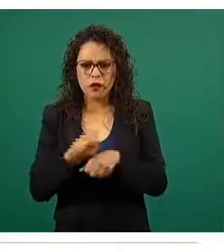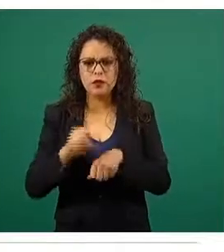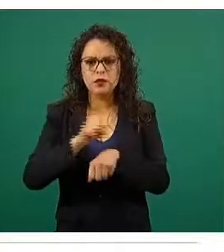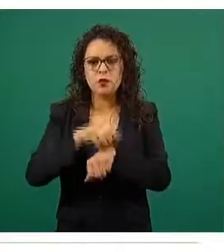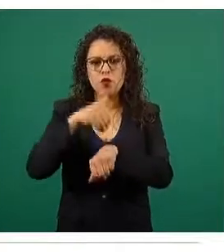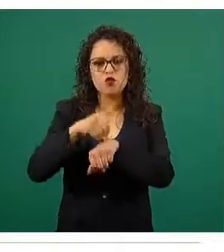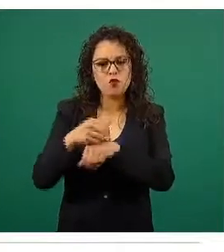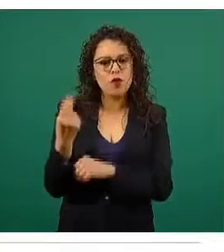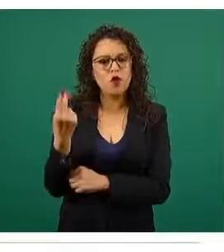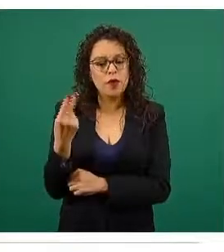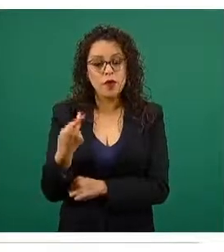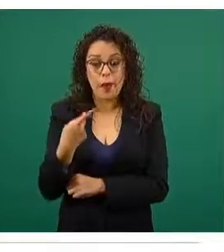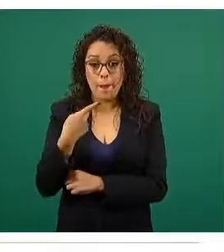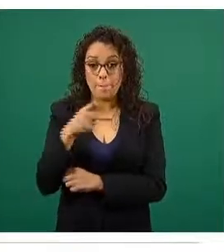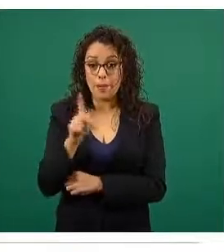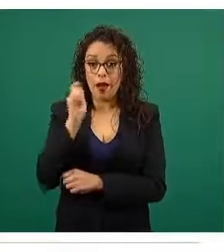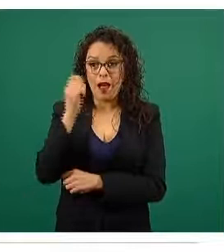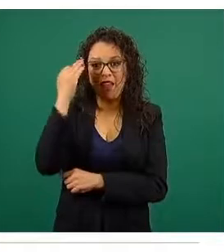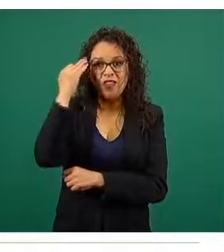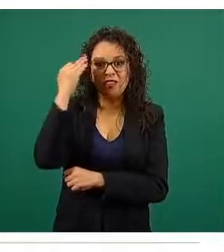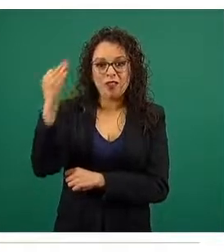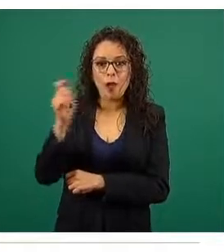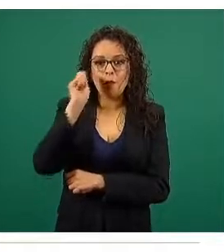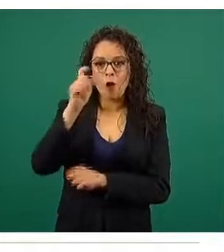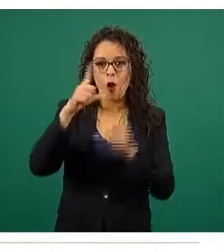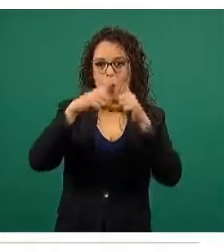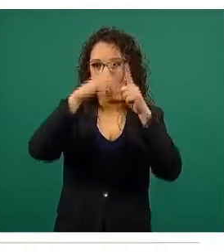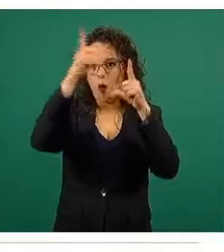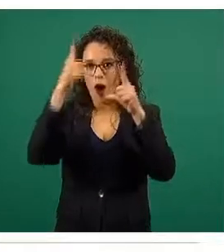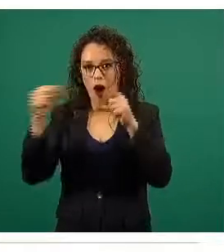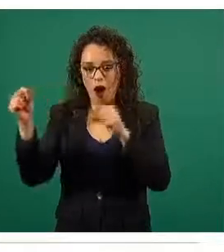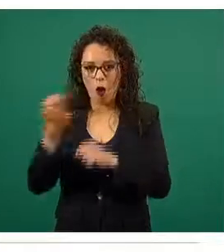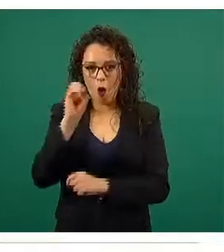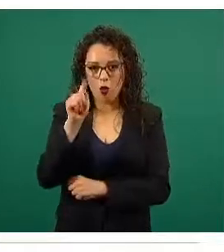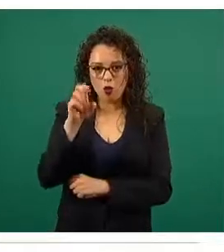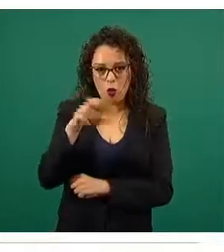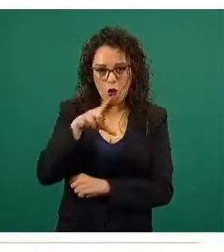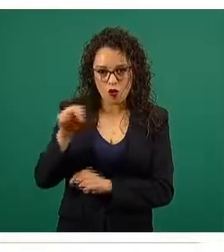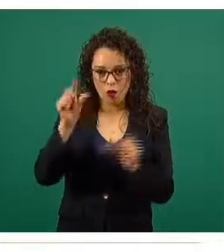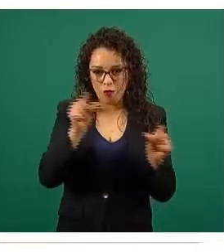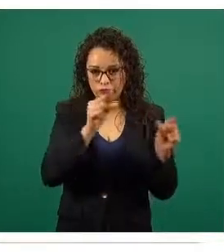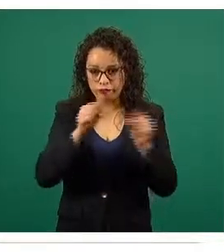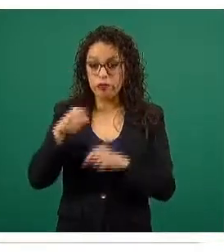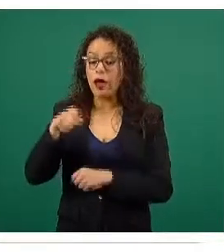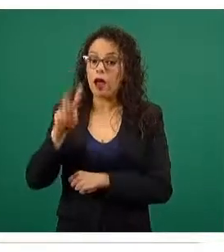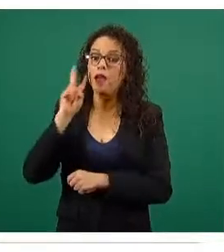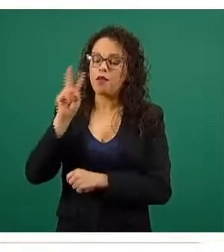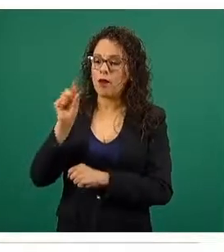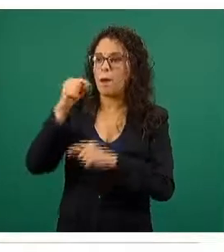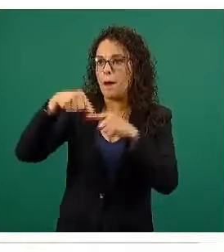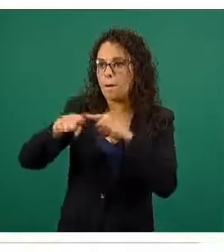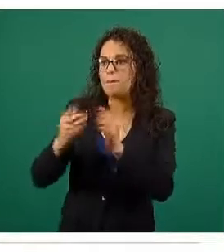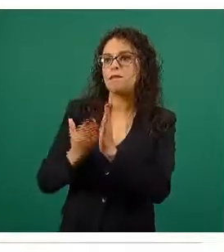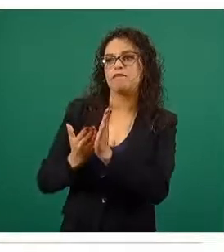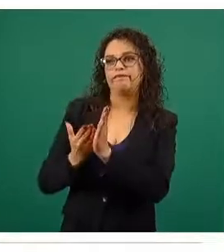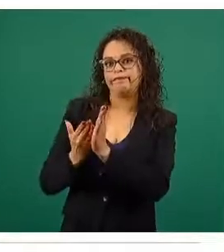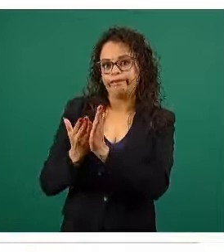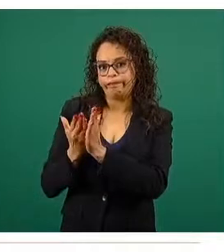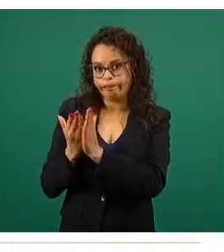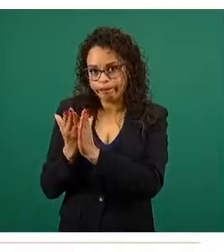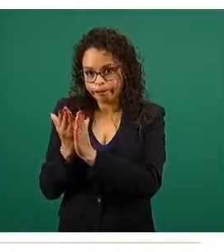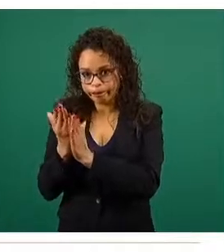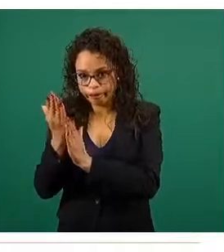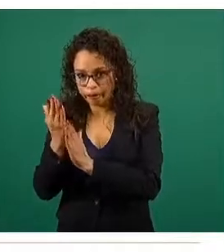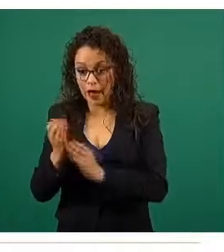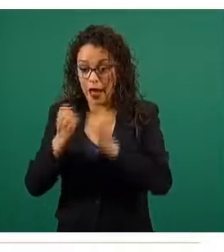pero a partir del otoño empezó en esta tendencia también importante en ascenso y aunque está en semáforo